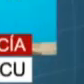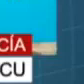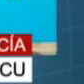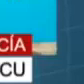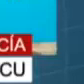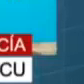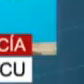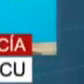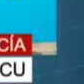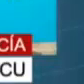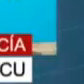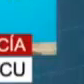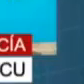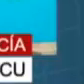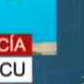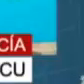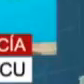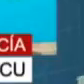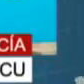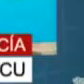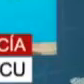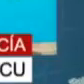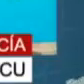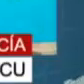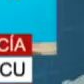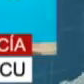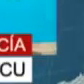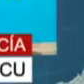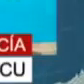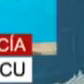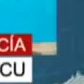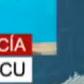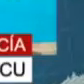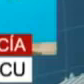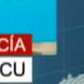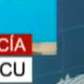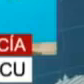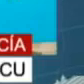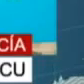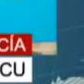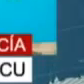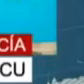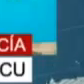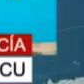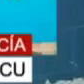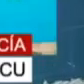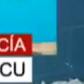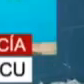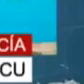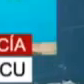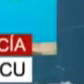puede producir de media un ahorro de 1.000 euros al año en el consumo energético. Y otra cosa que has tocado muy importante, el confort, el